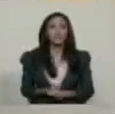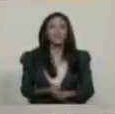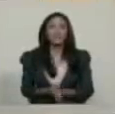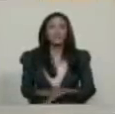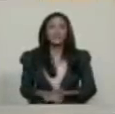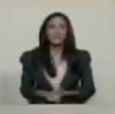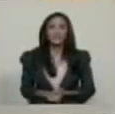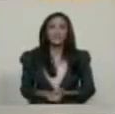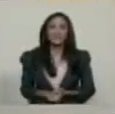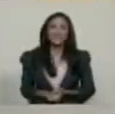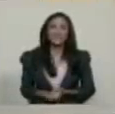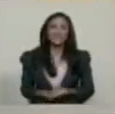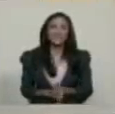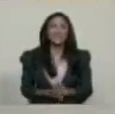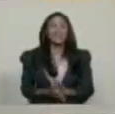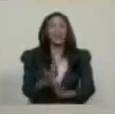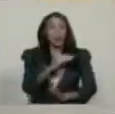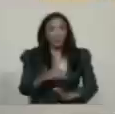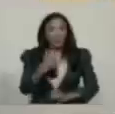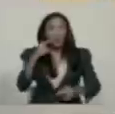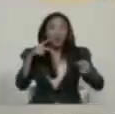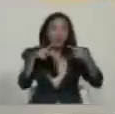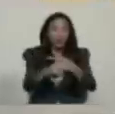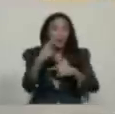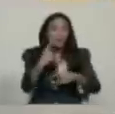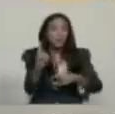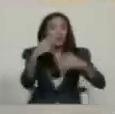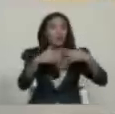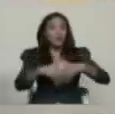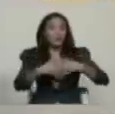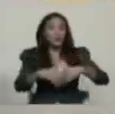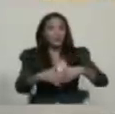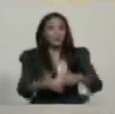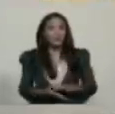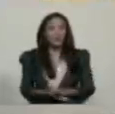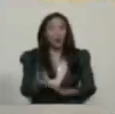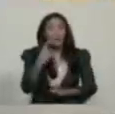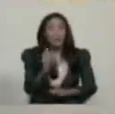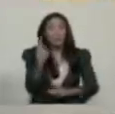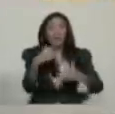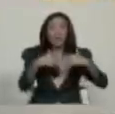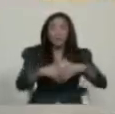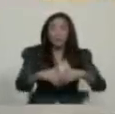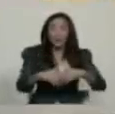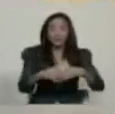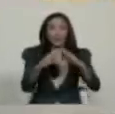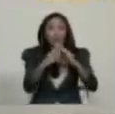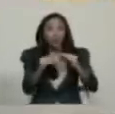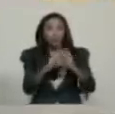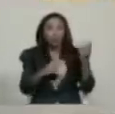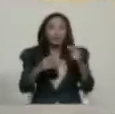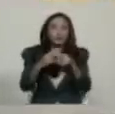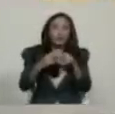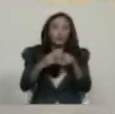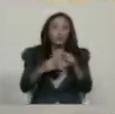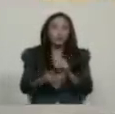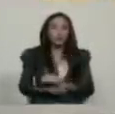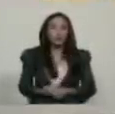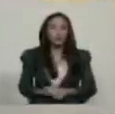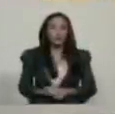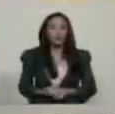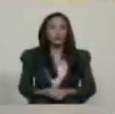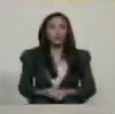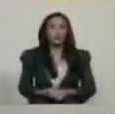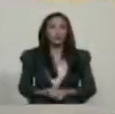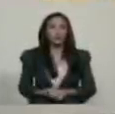lo hemos logrado. Vamos a inaugurar la primera planta de concentración de coltán de la historia